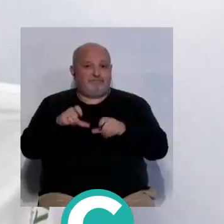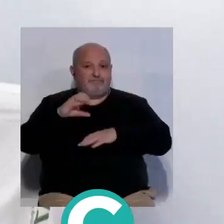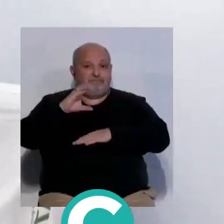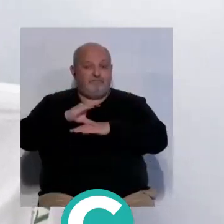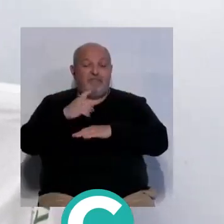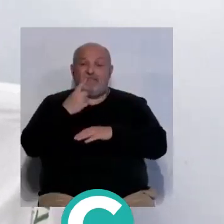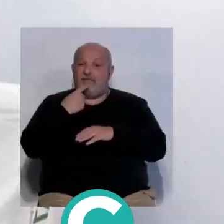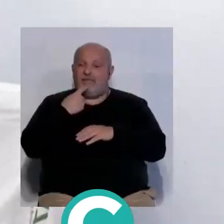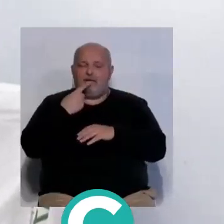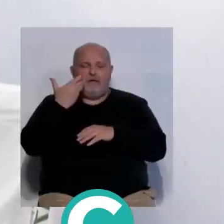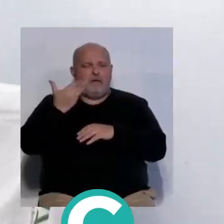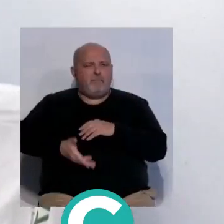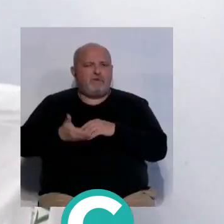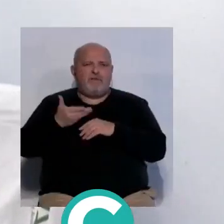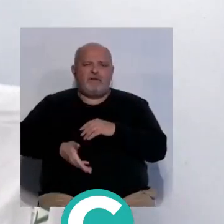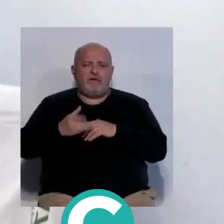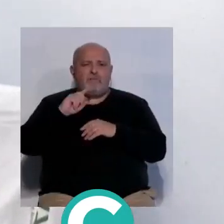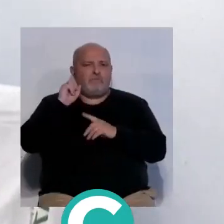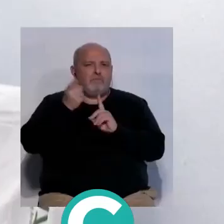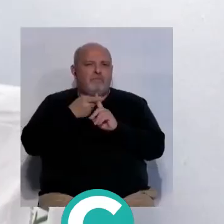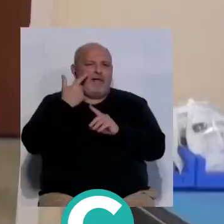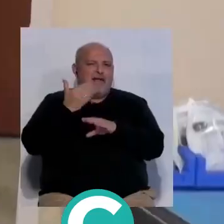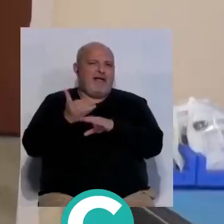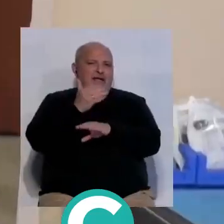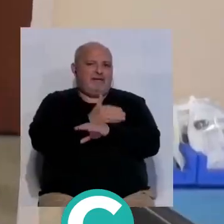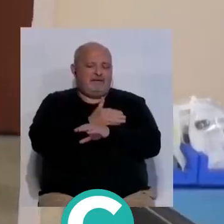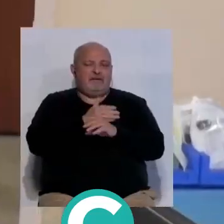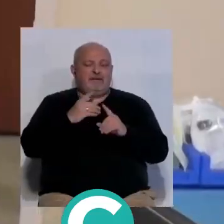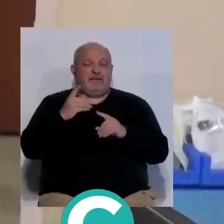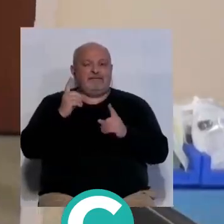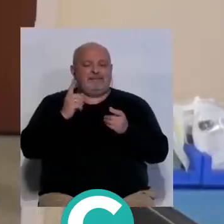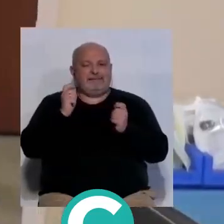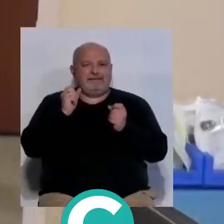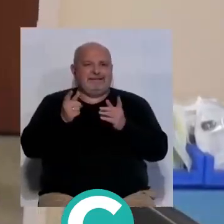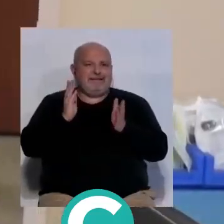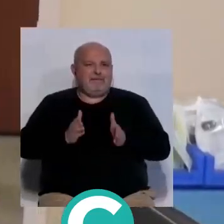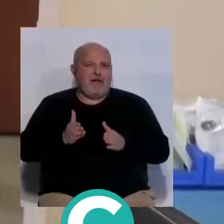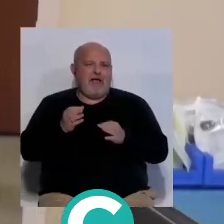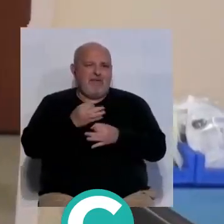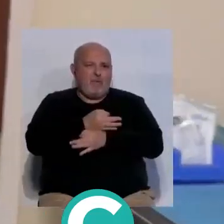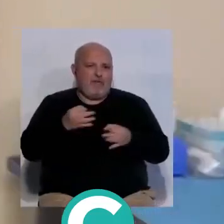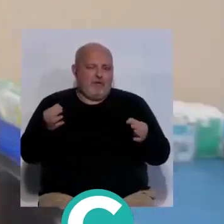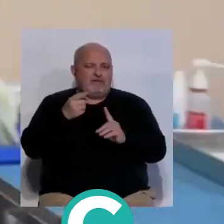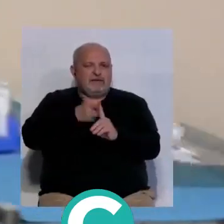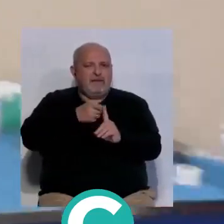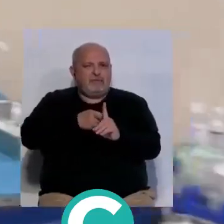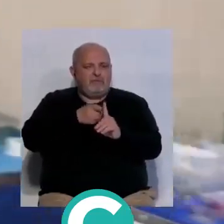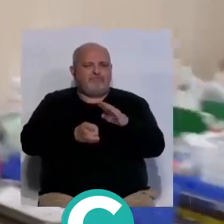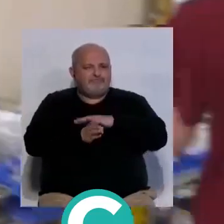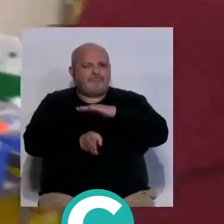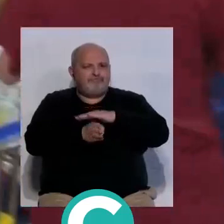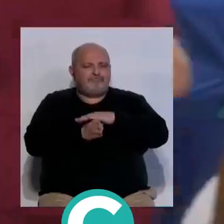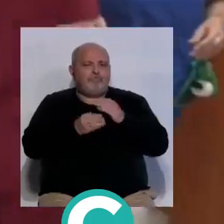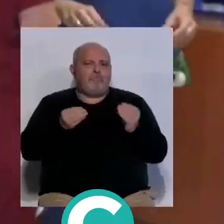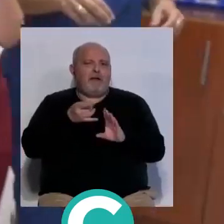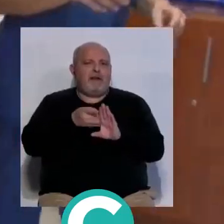consulta insisten en la importancia de la detección temprana, el tratamiento adecuado y el seguimiento continuo para garantizar la